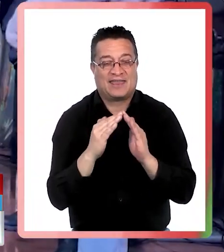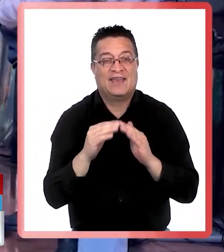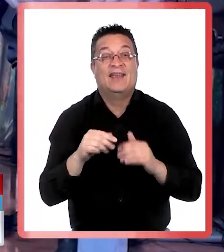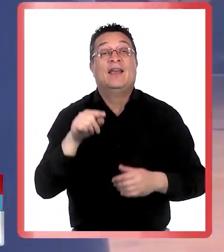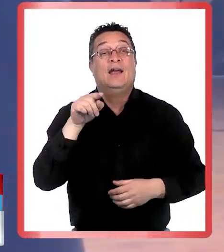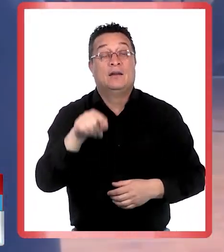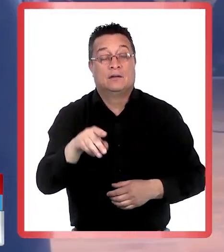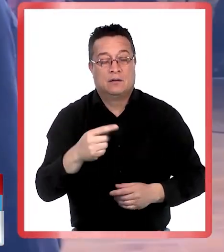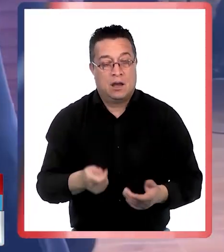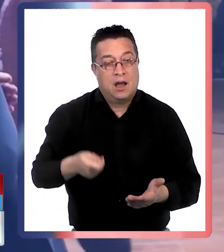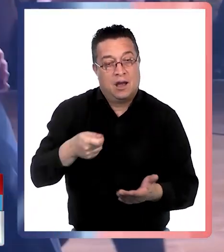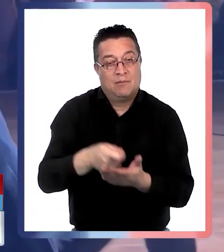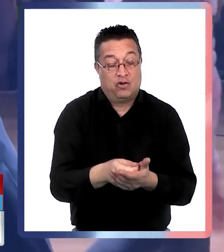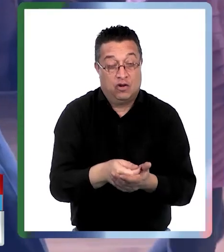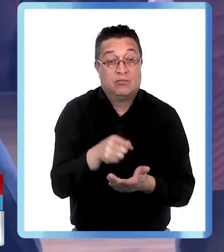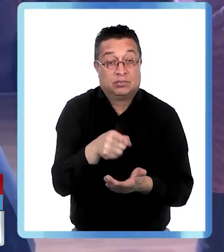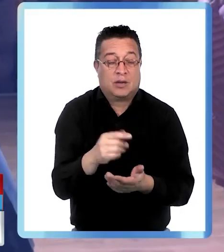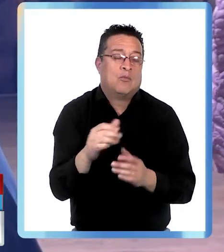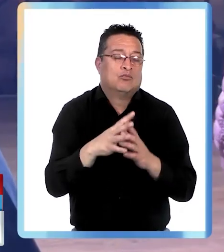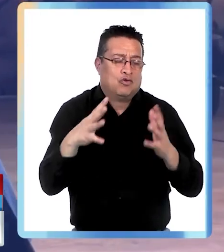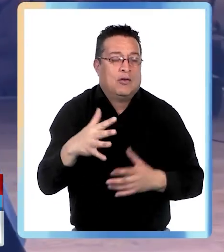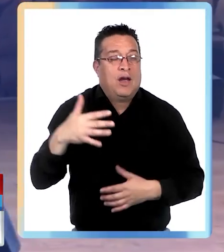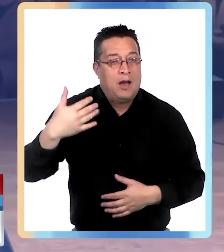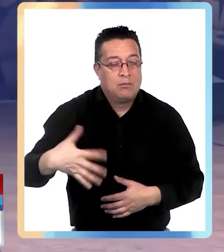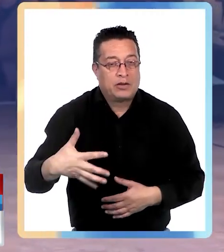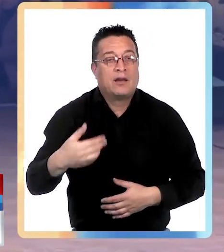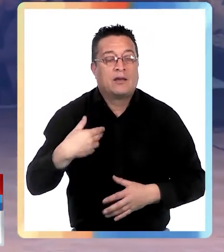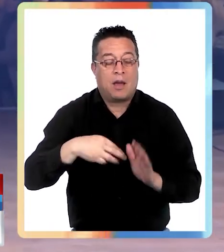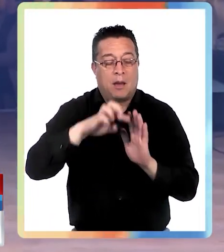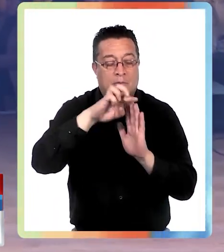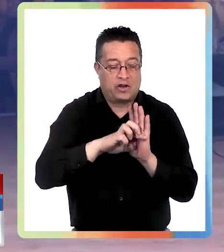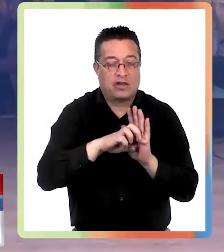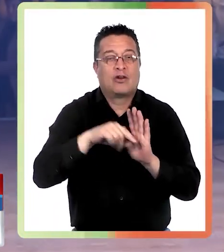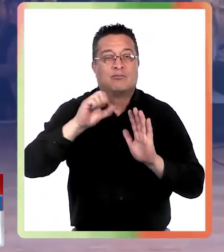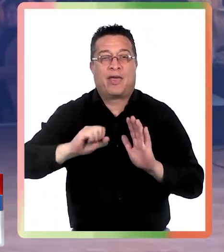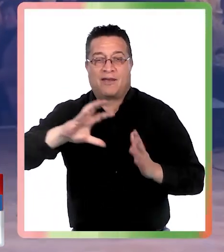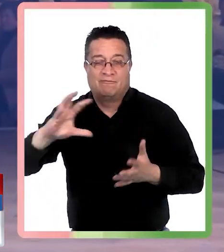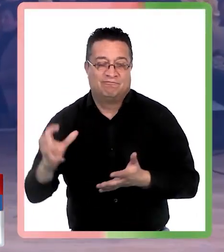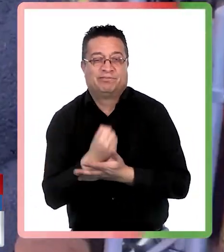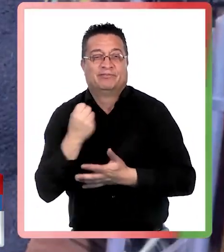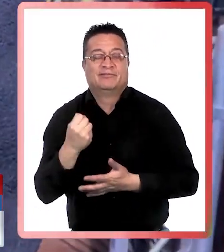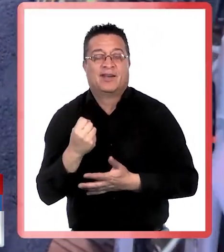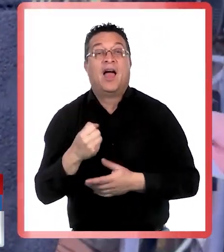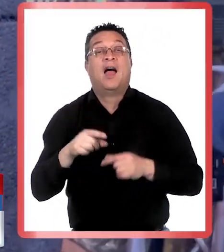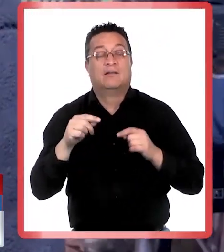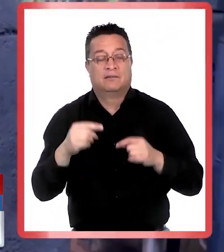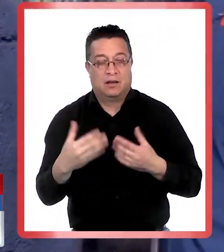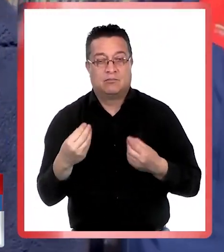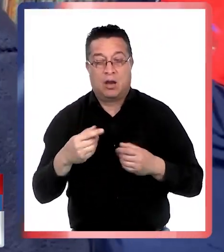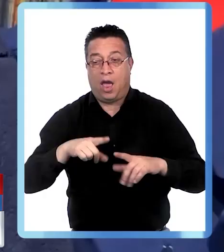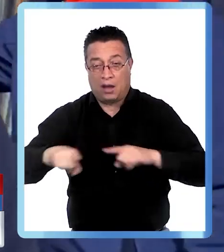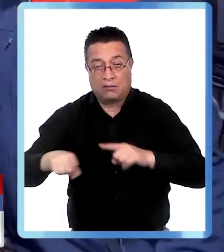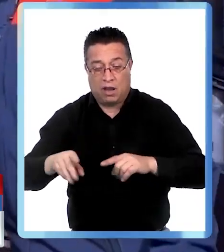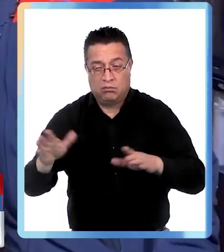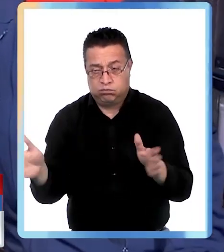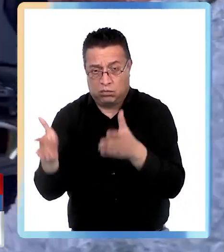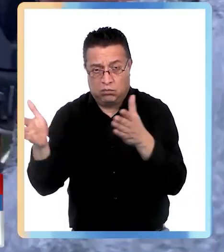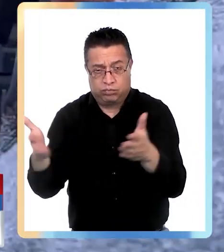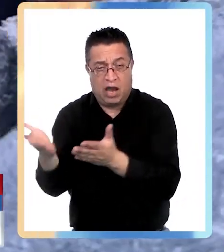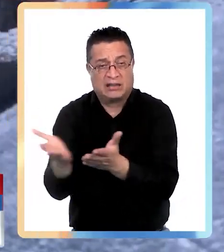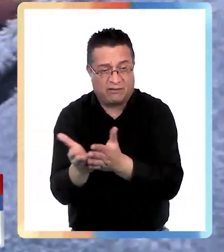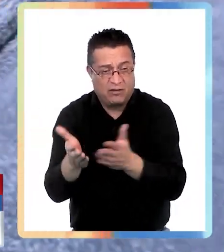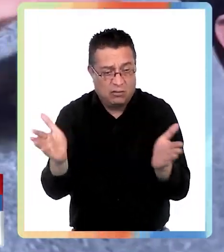ven este apoyo financiero como una oportunidad invaluable para convertir sus proyectos en realidad lo cual no solo enriquecerá la oferta de